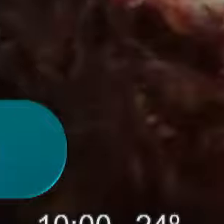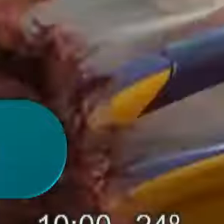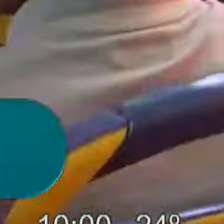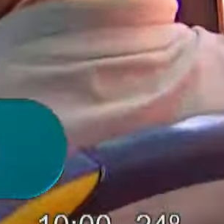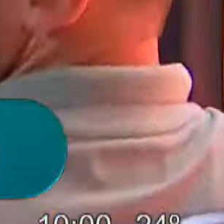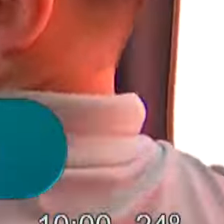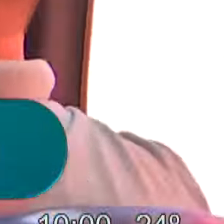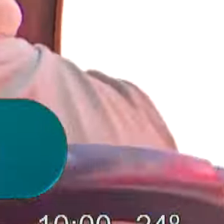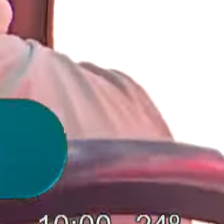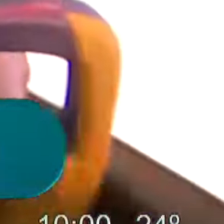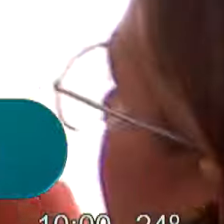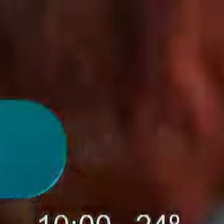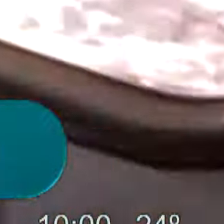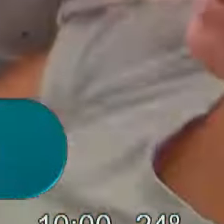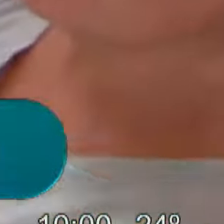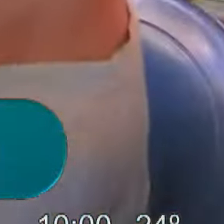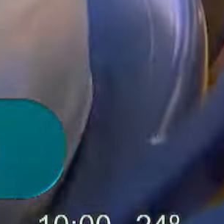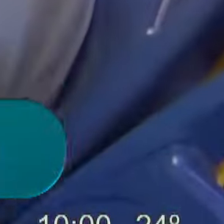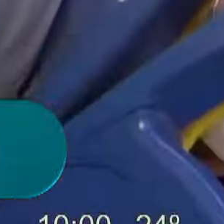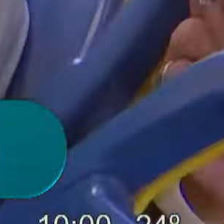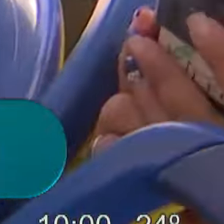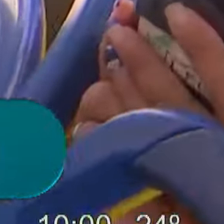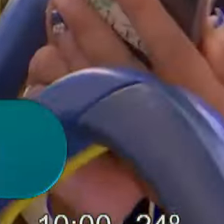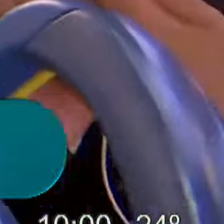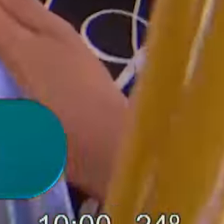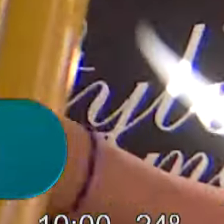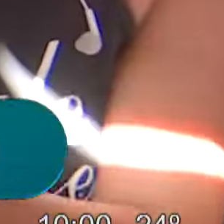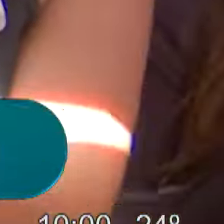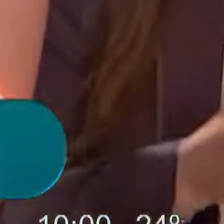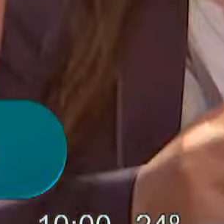está demostrado que yo soy el